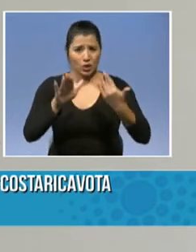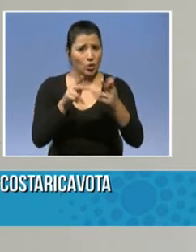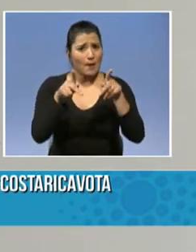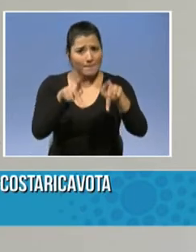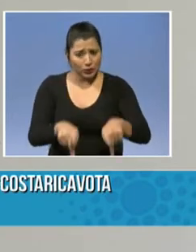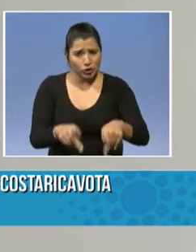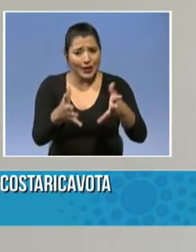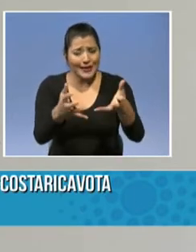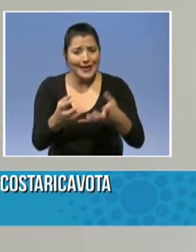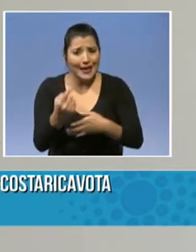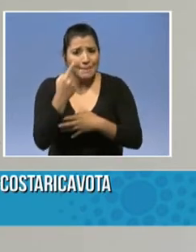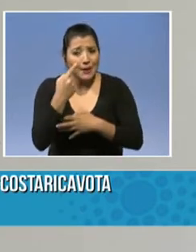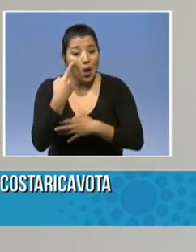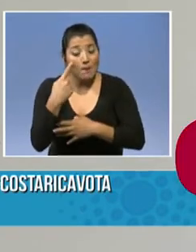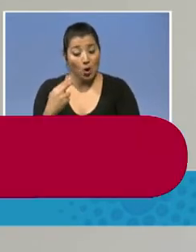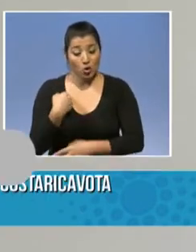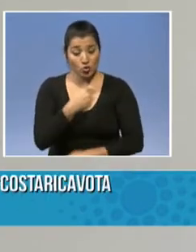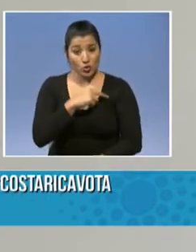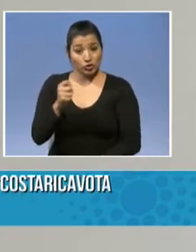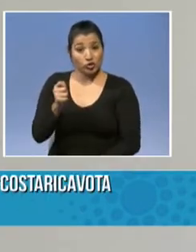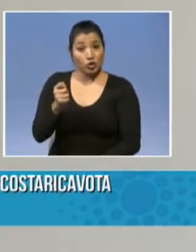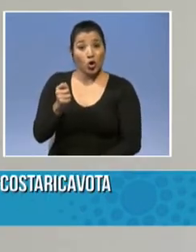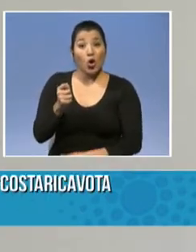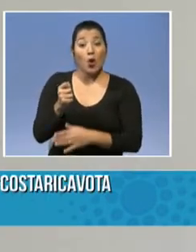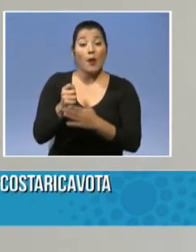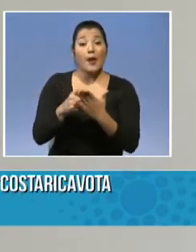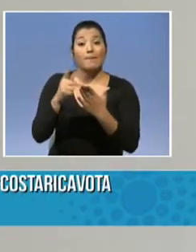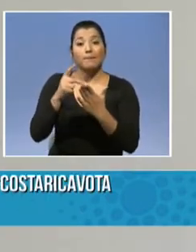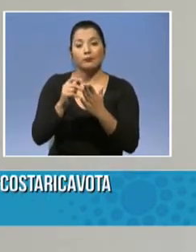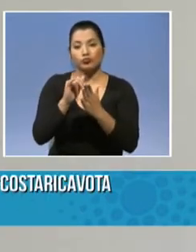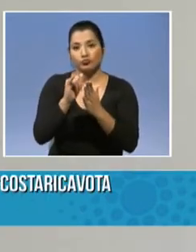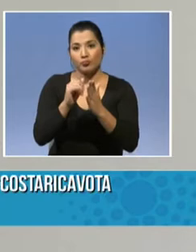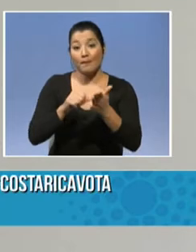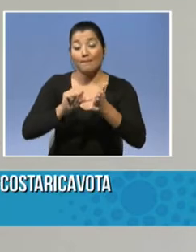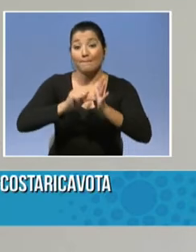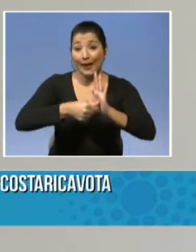seguirlo a través de nuestro canal de YouTube.